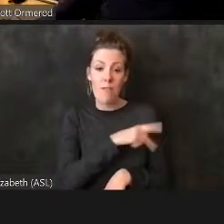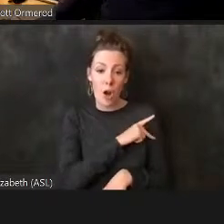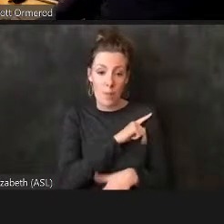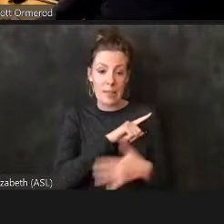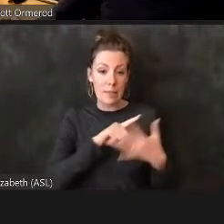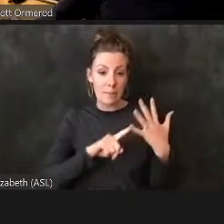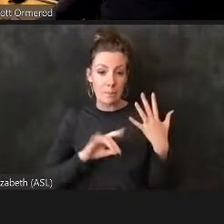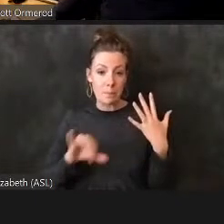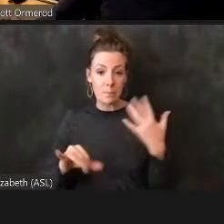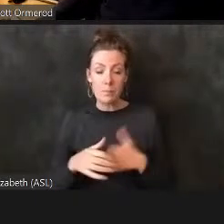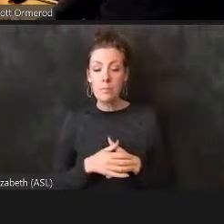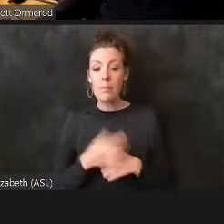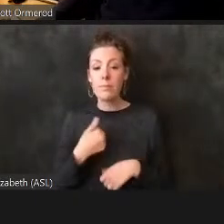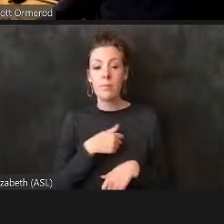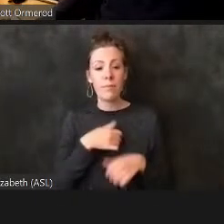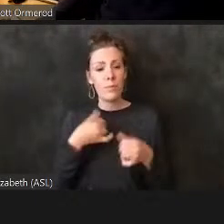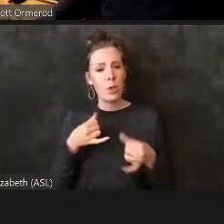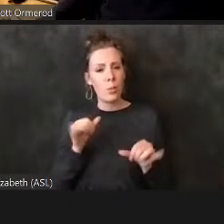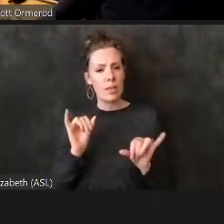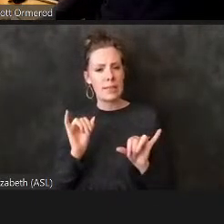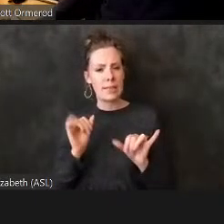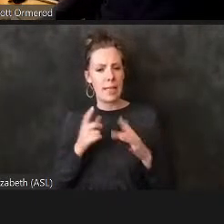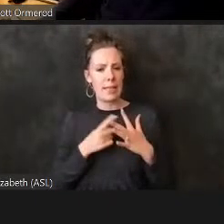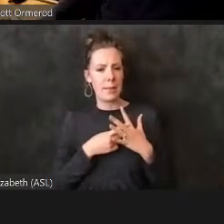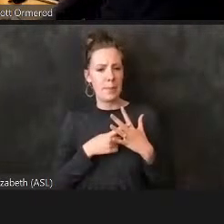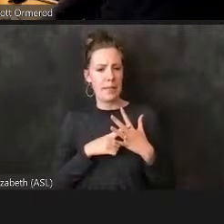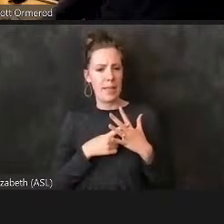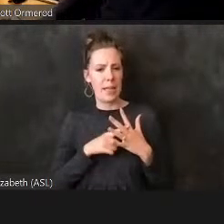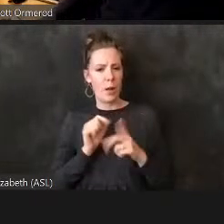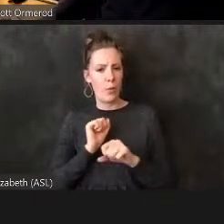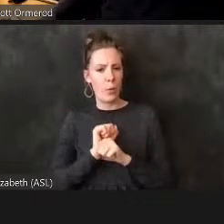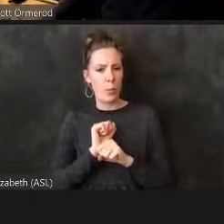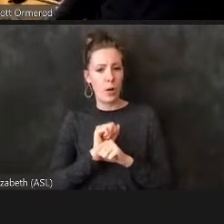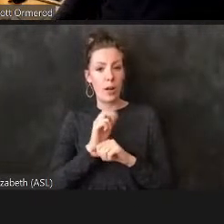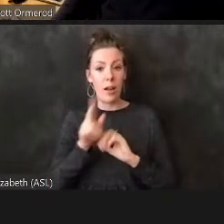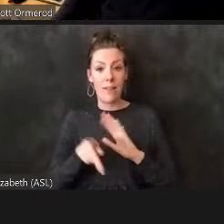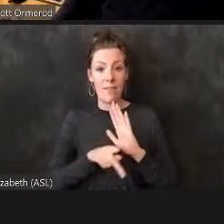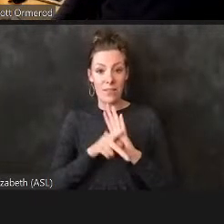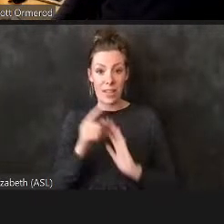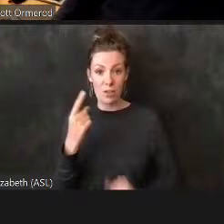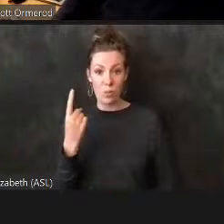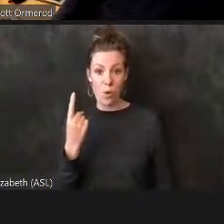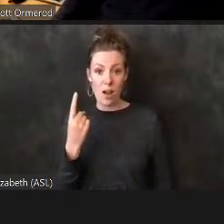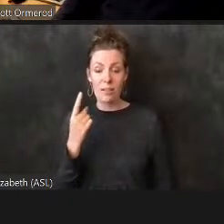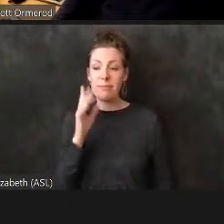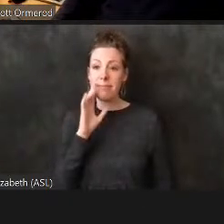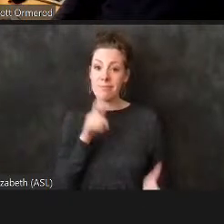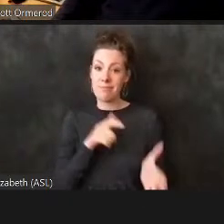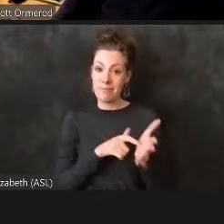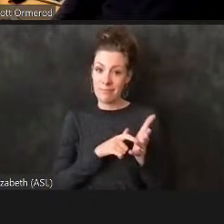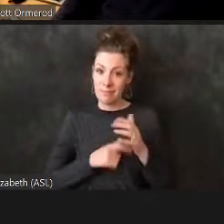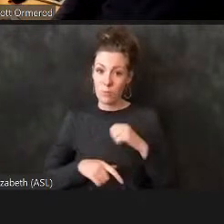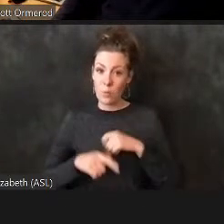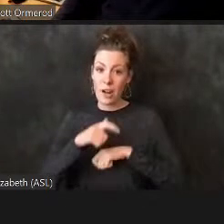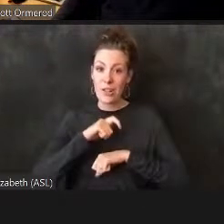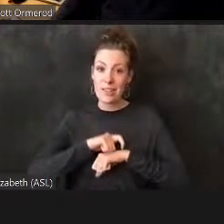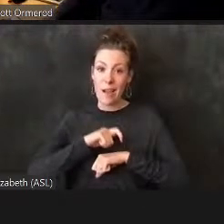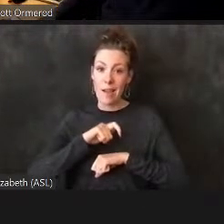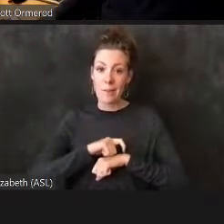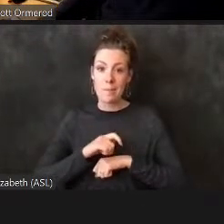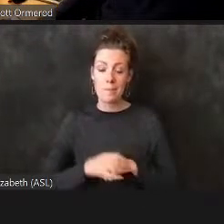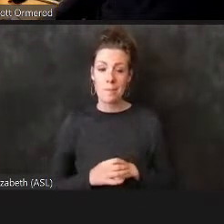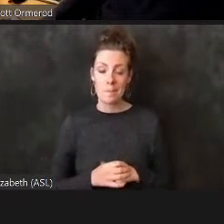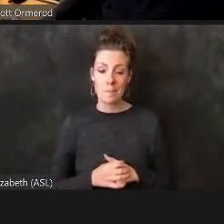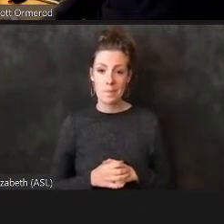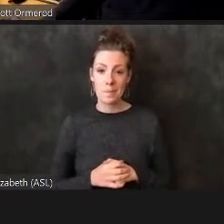en clínicas de dentales y farmacias. Ahorita todavía estamos en una parte temprana del esfuerzo, so esto va a tomar